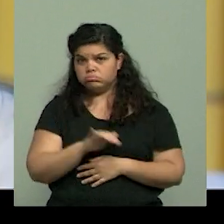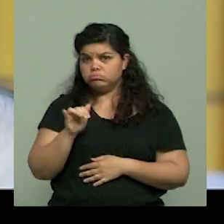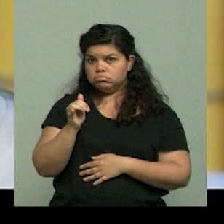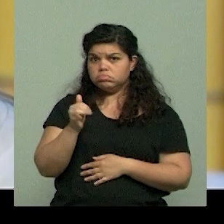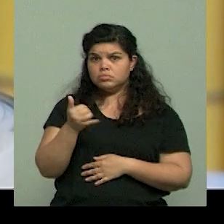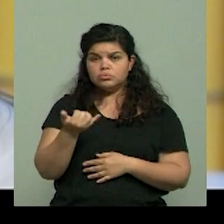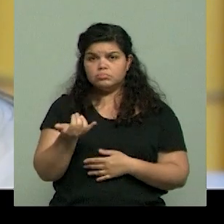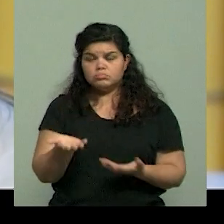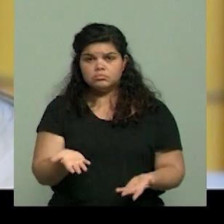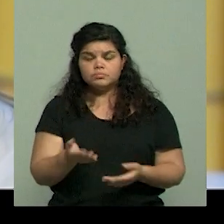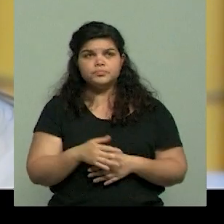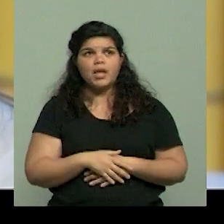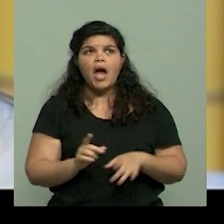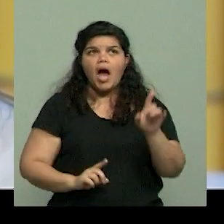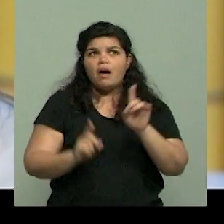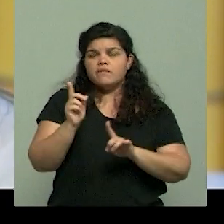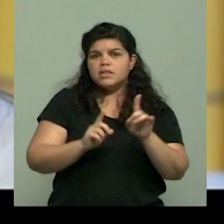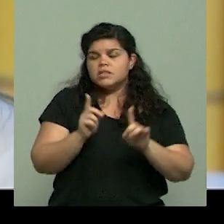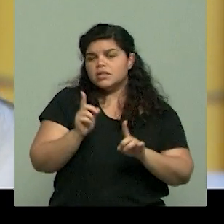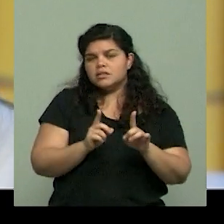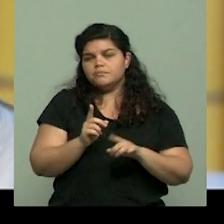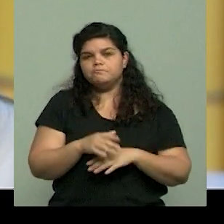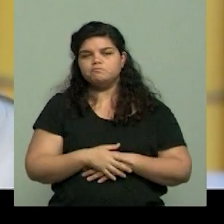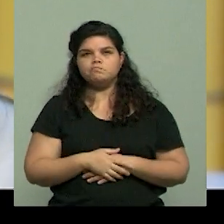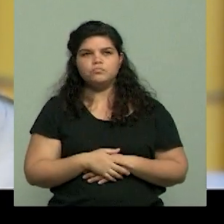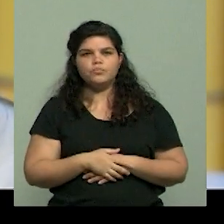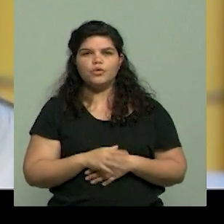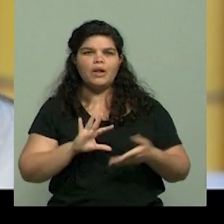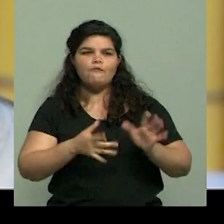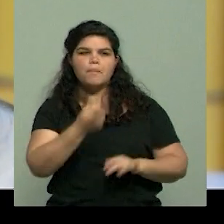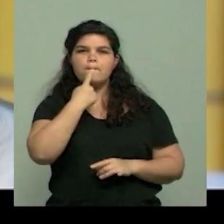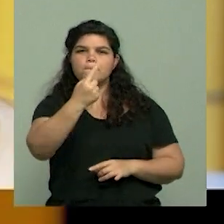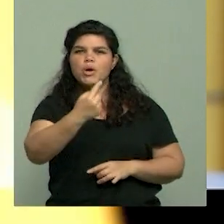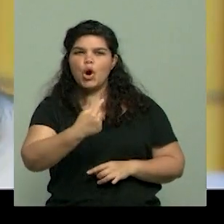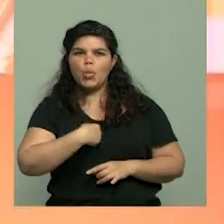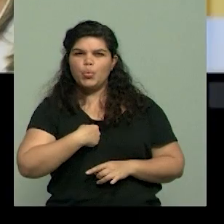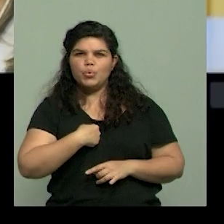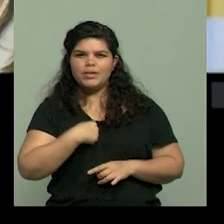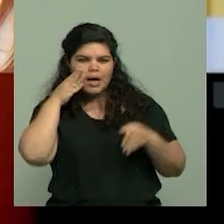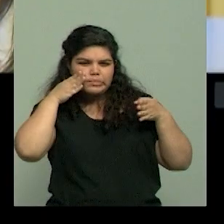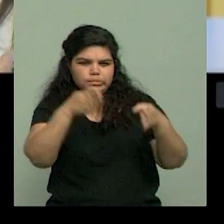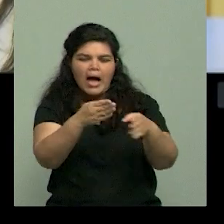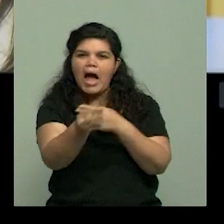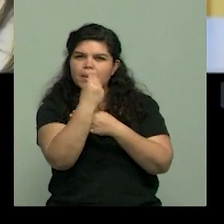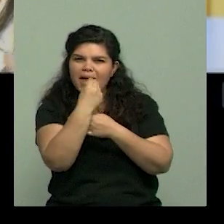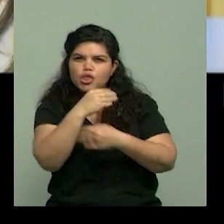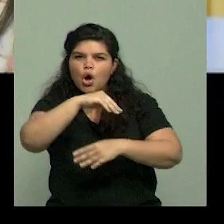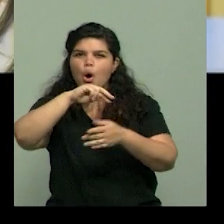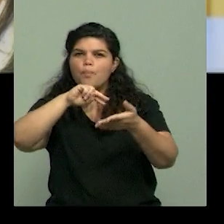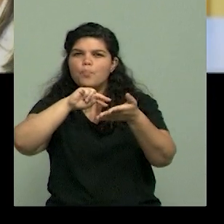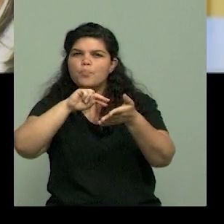Generalmente no suele llegar como un motivo de consulta propio. Siempre surge en